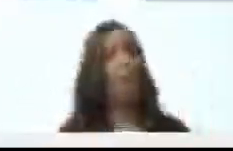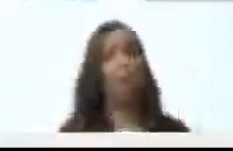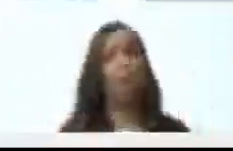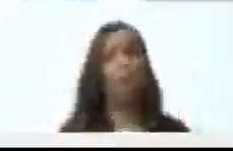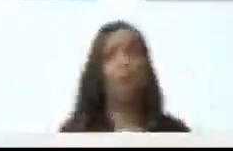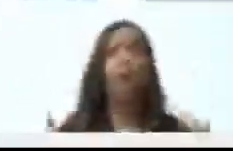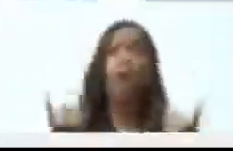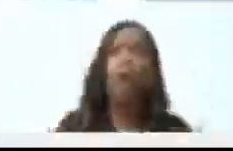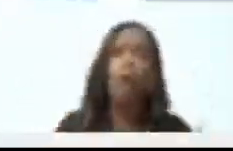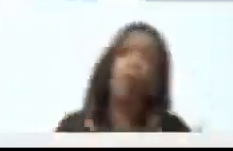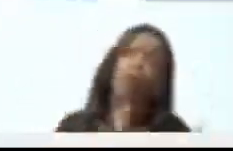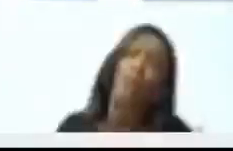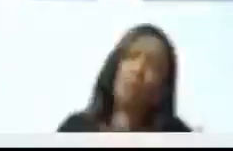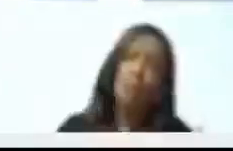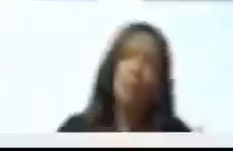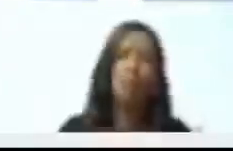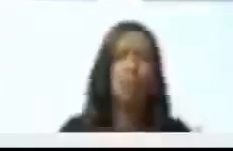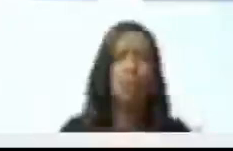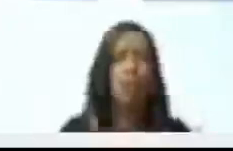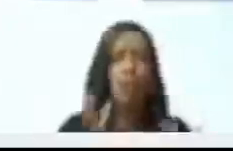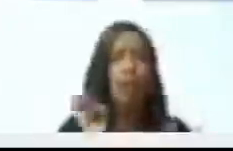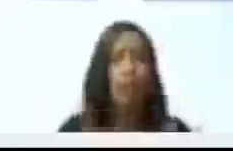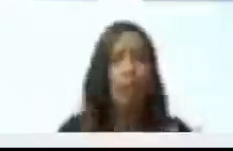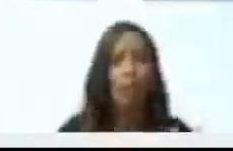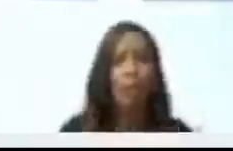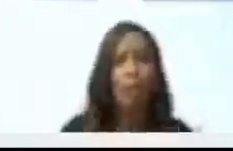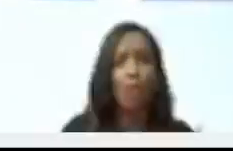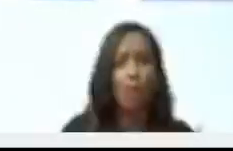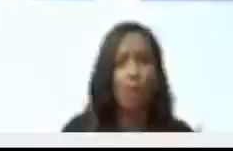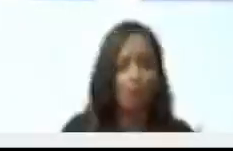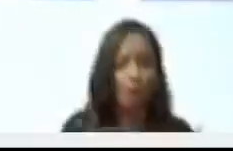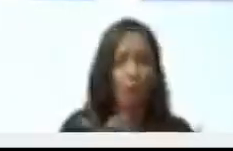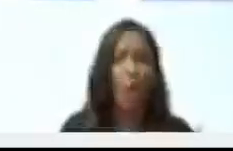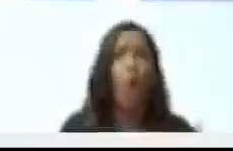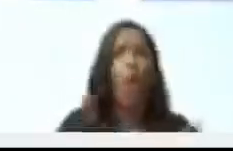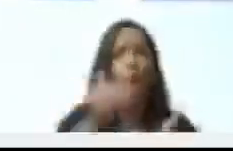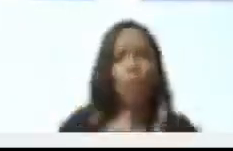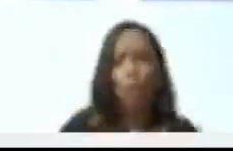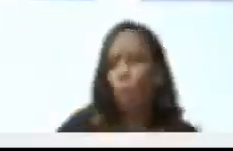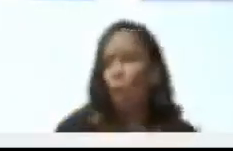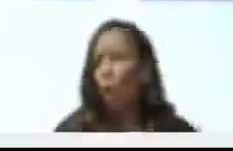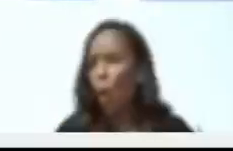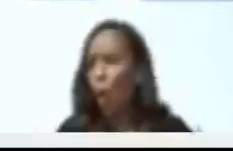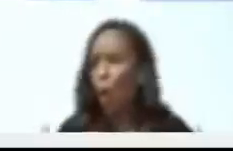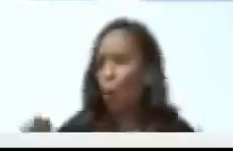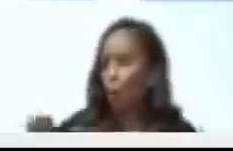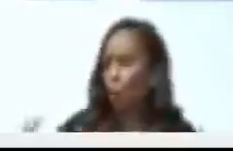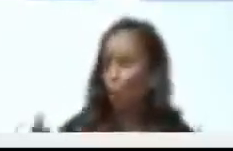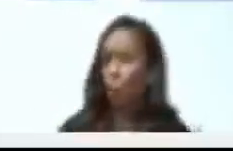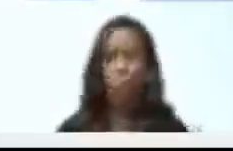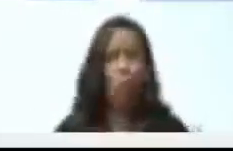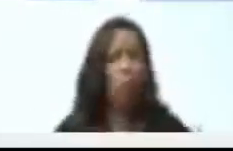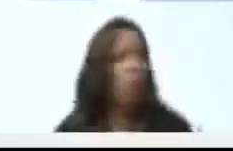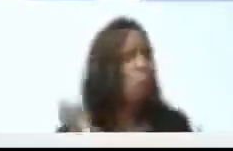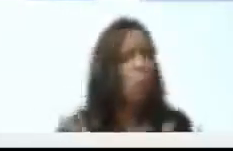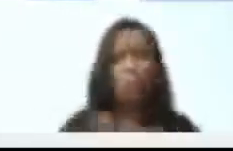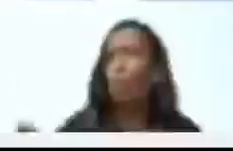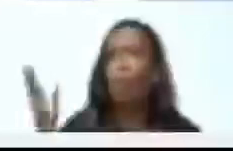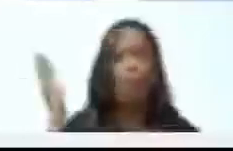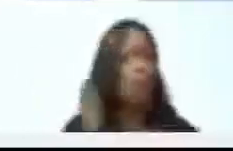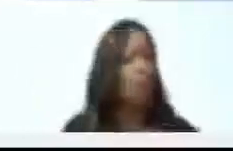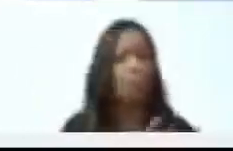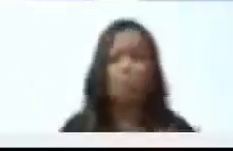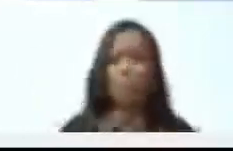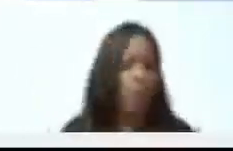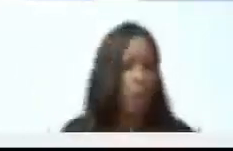libere de ir a una nueva comisión y que procedamos a los debates y sanción de